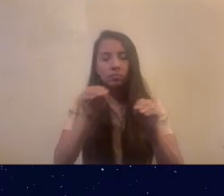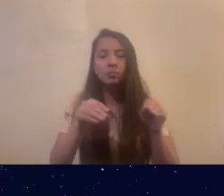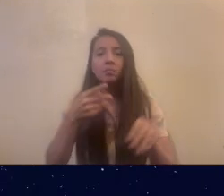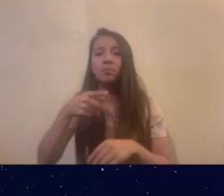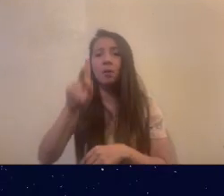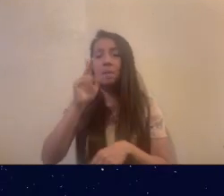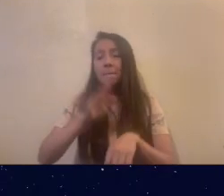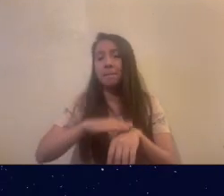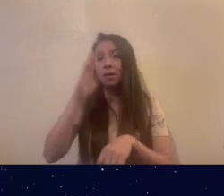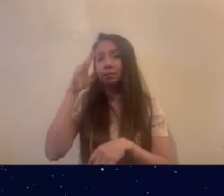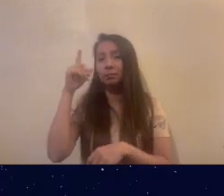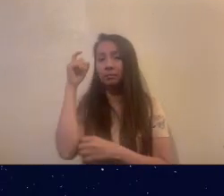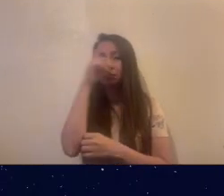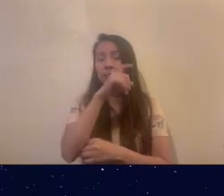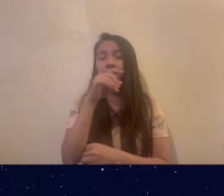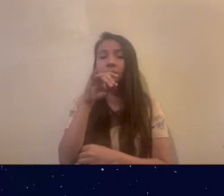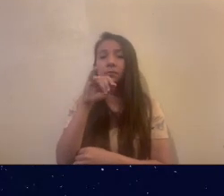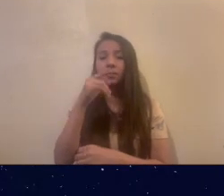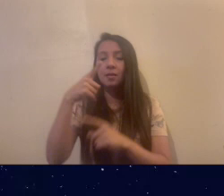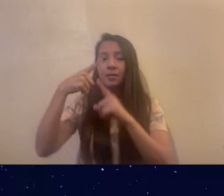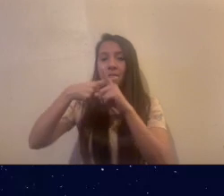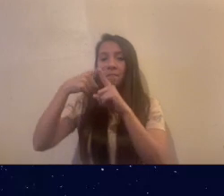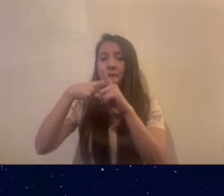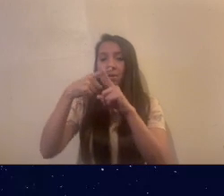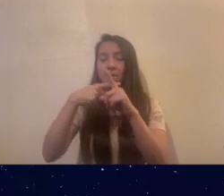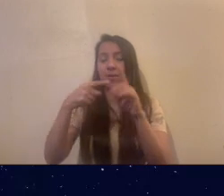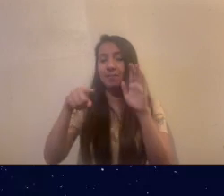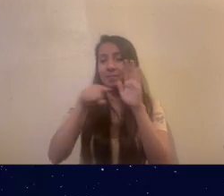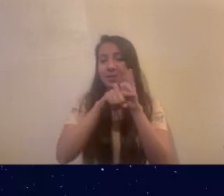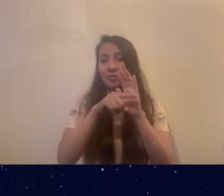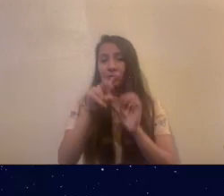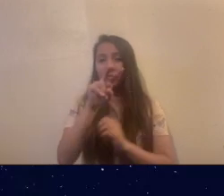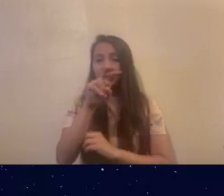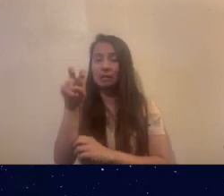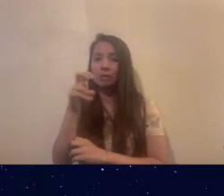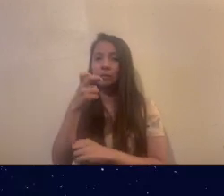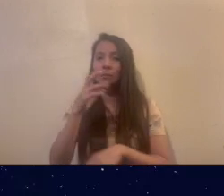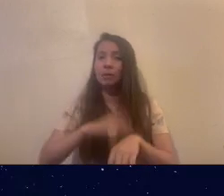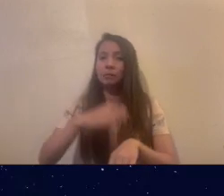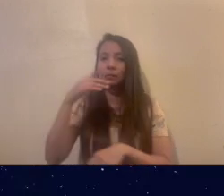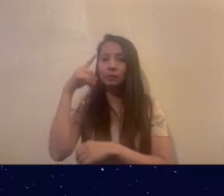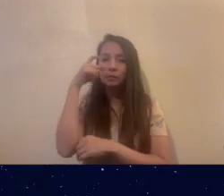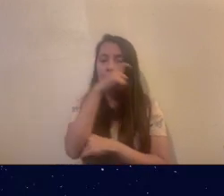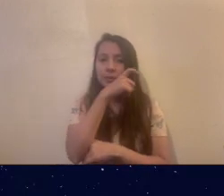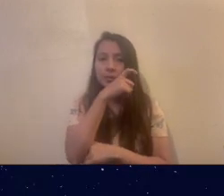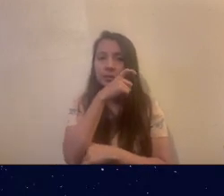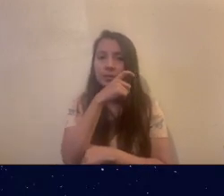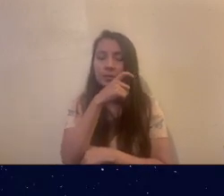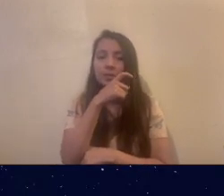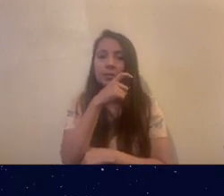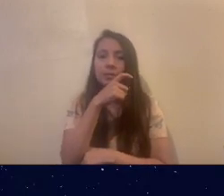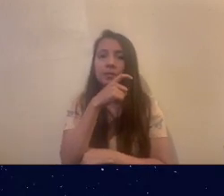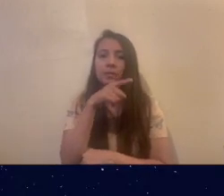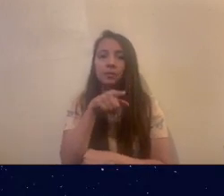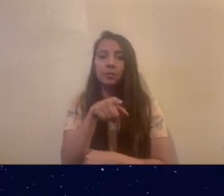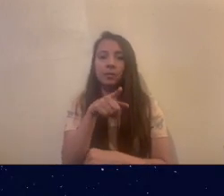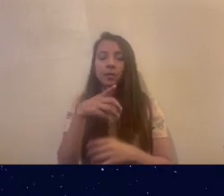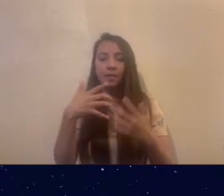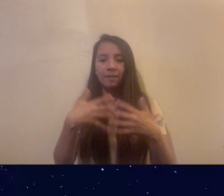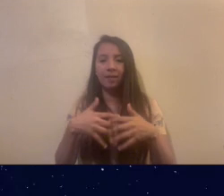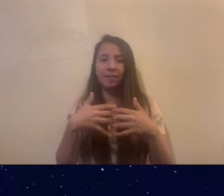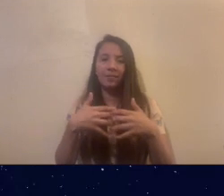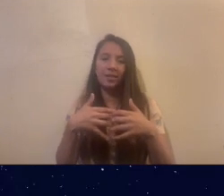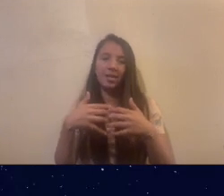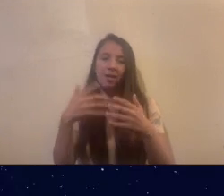sí, el mayor reto fue llevar a temperaturas de menos 200, porque la cámara de vacío, como estaba seteada, como venía